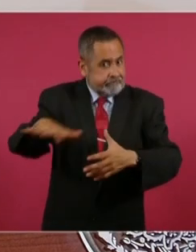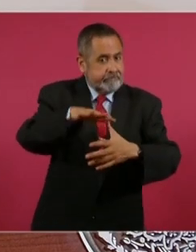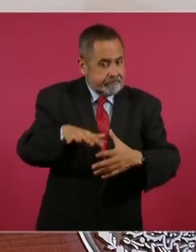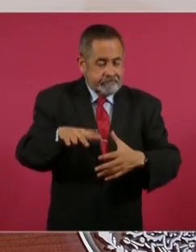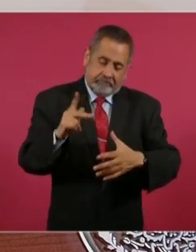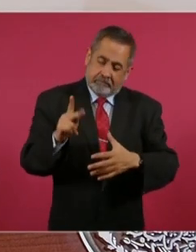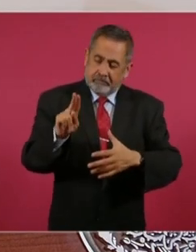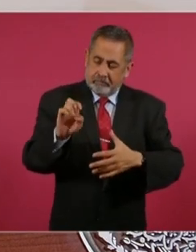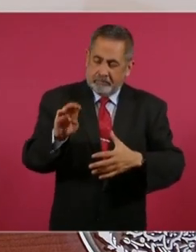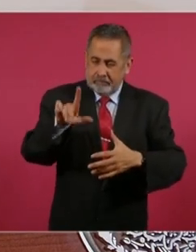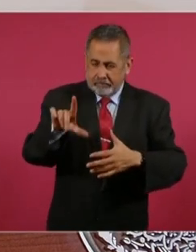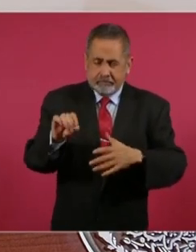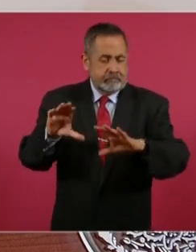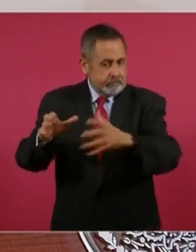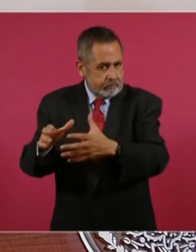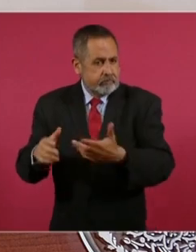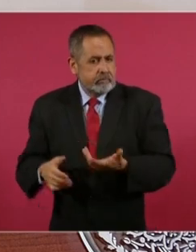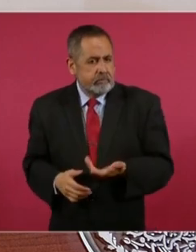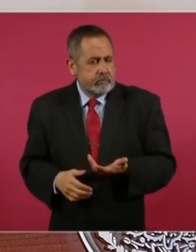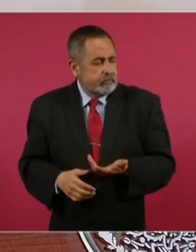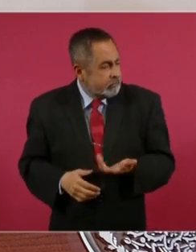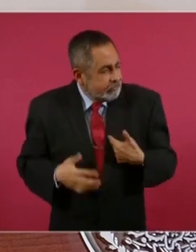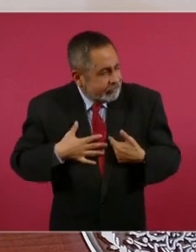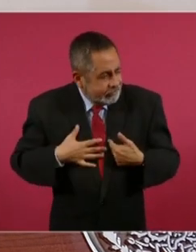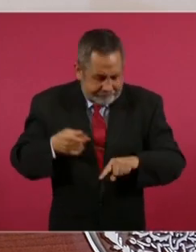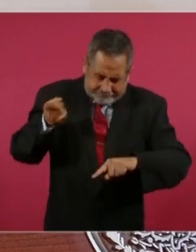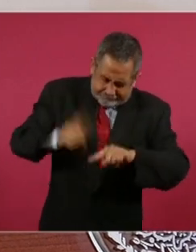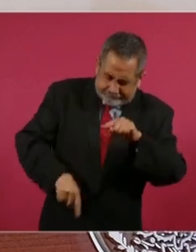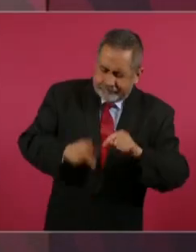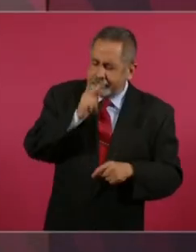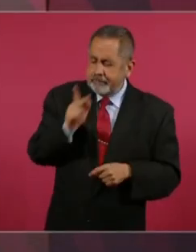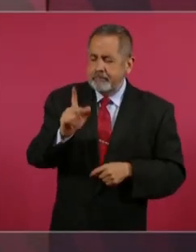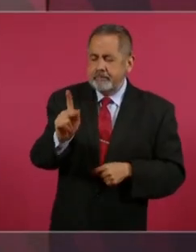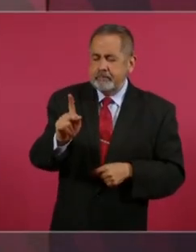Entonces, ¿cómo vamos a suprimir la palabra pueblo?